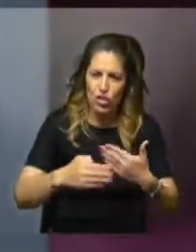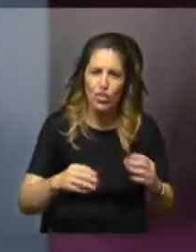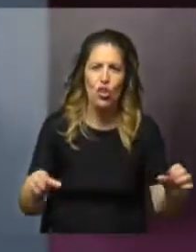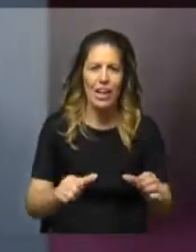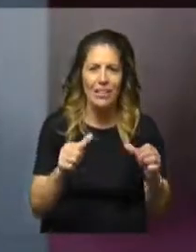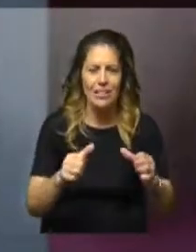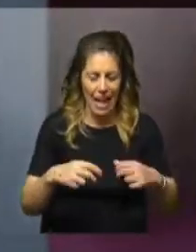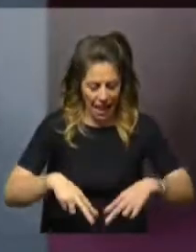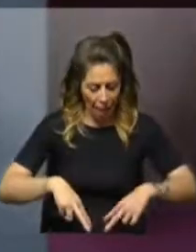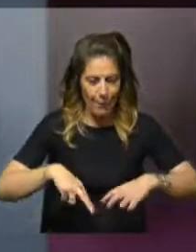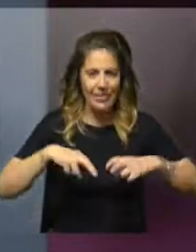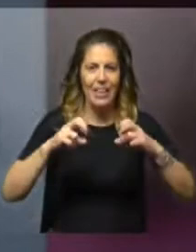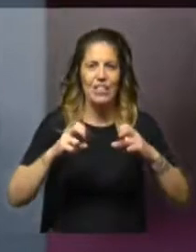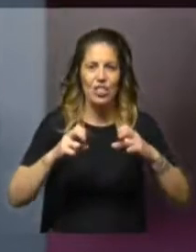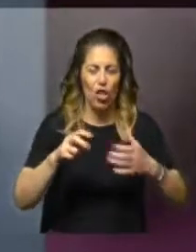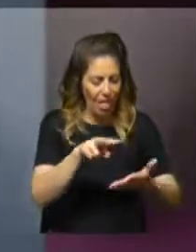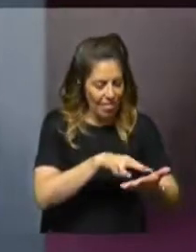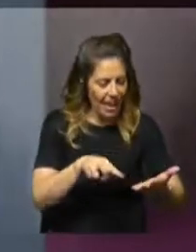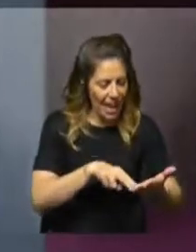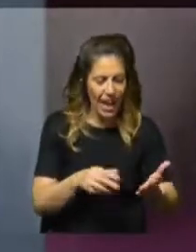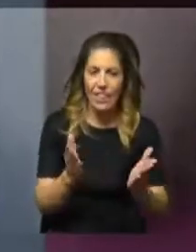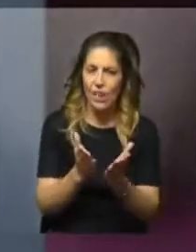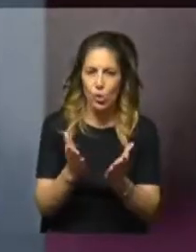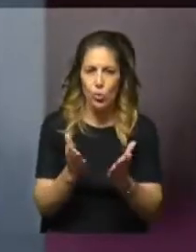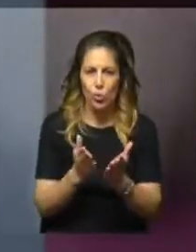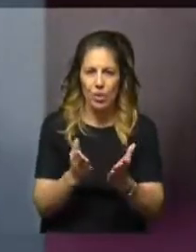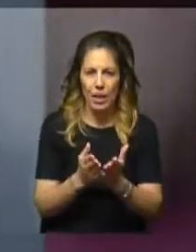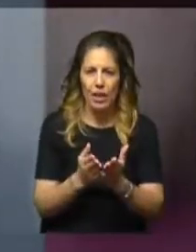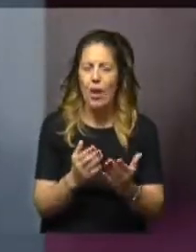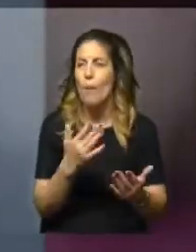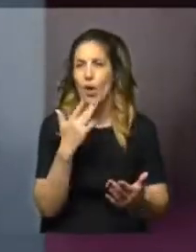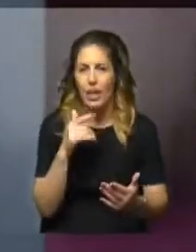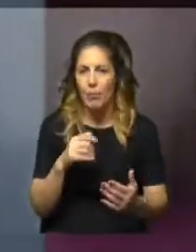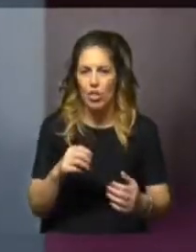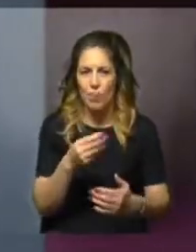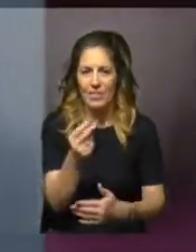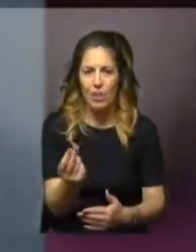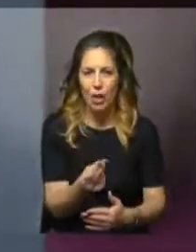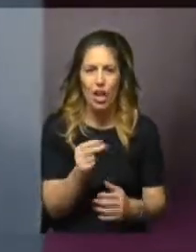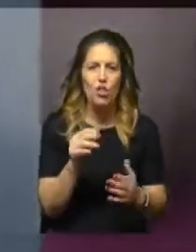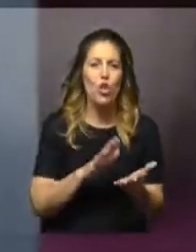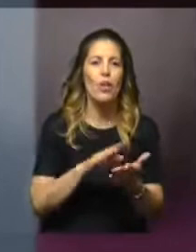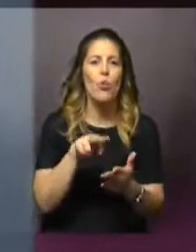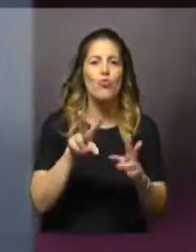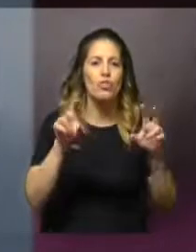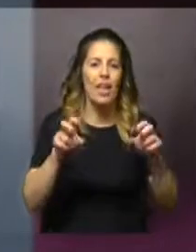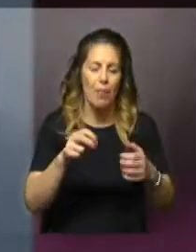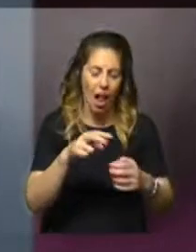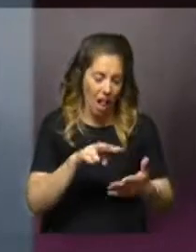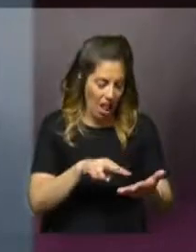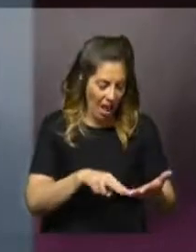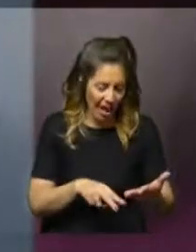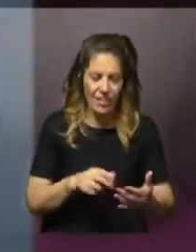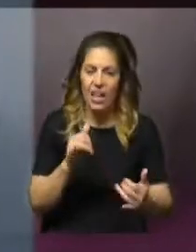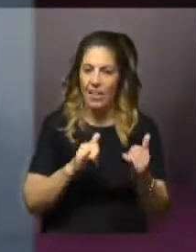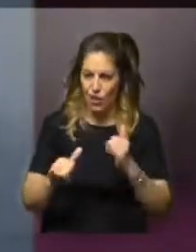trabajar de investigación de de leer de estudiar por ejemplo si vas a dibujar sobre una temática lees de